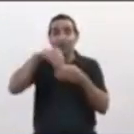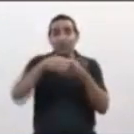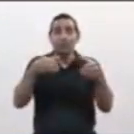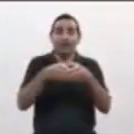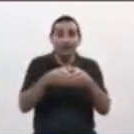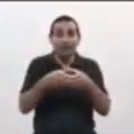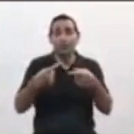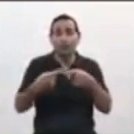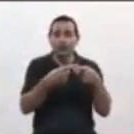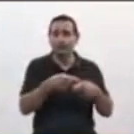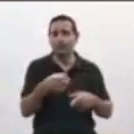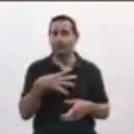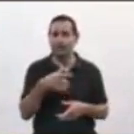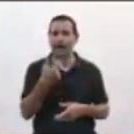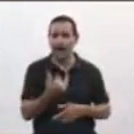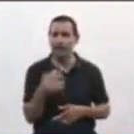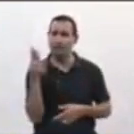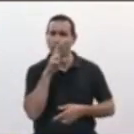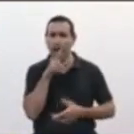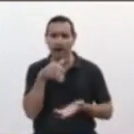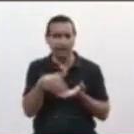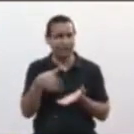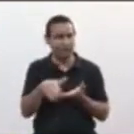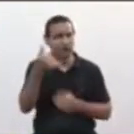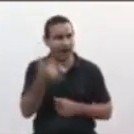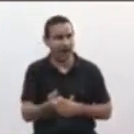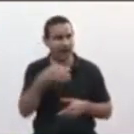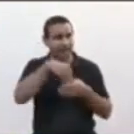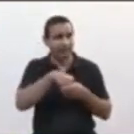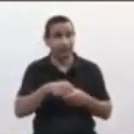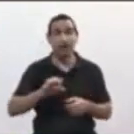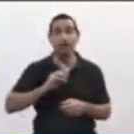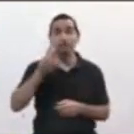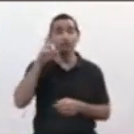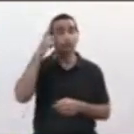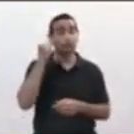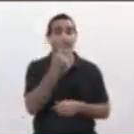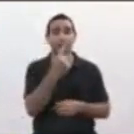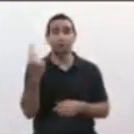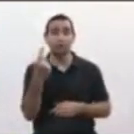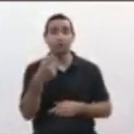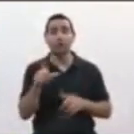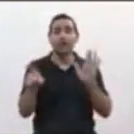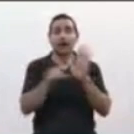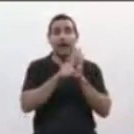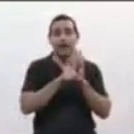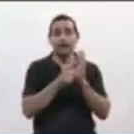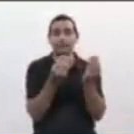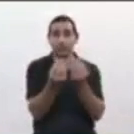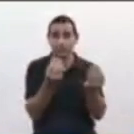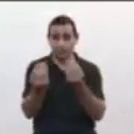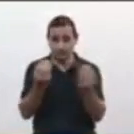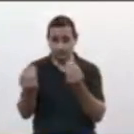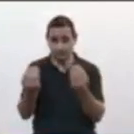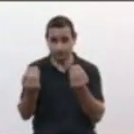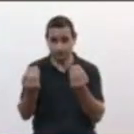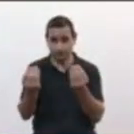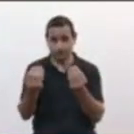tiene un montón de vestigios de misoginia en el 91 vino la ley de cupo durante